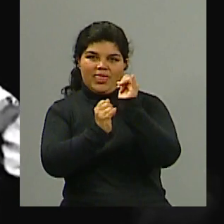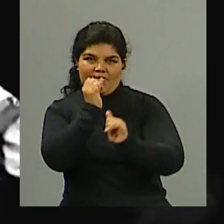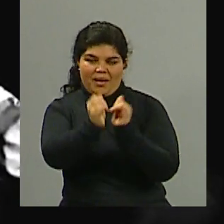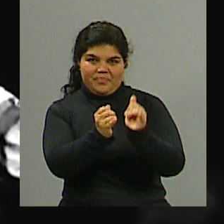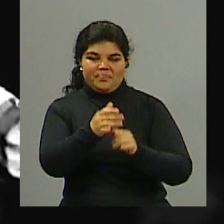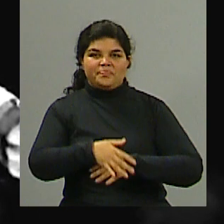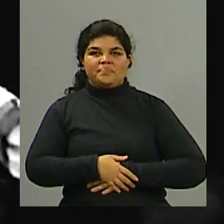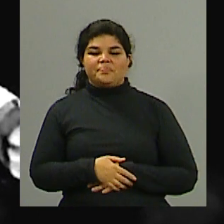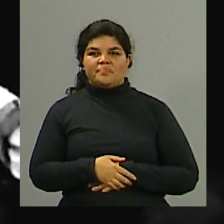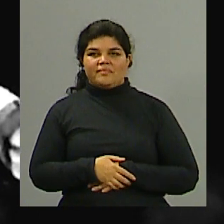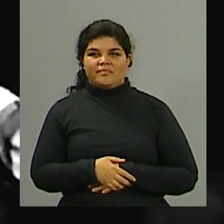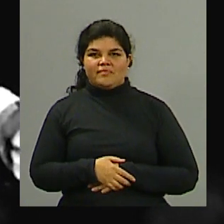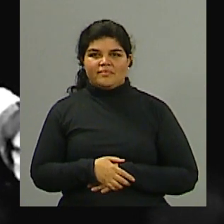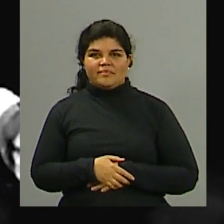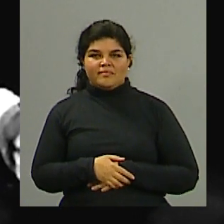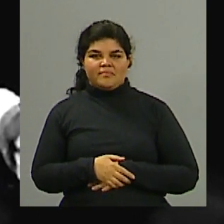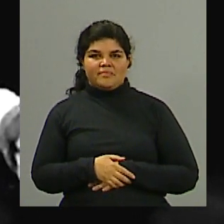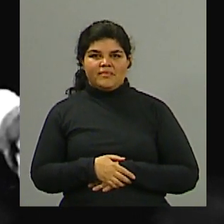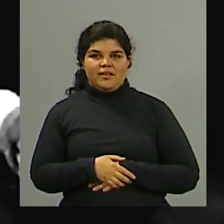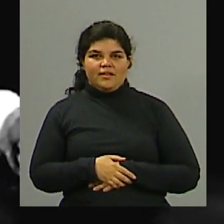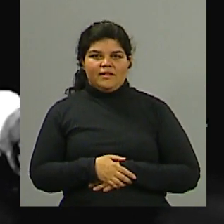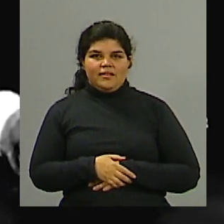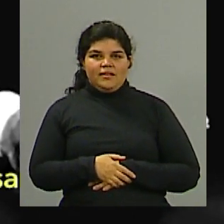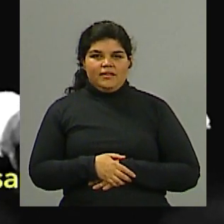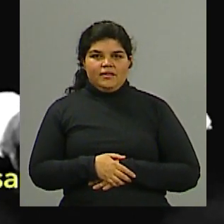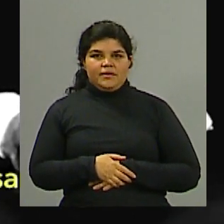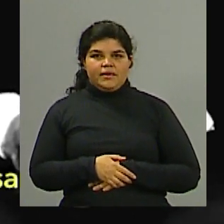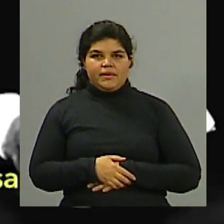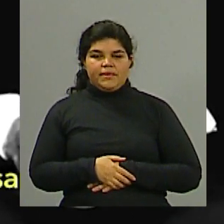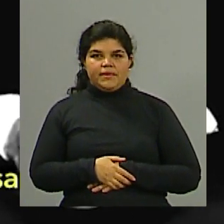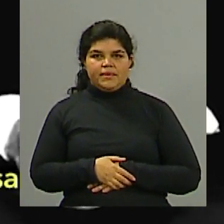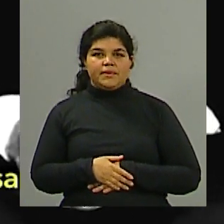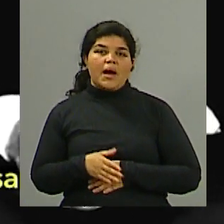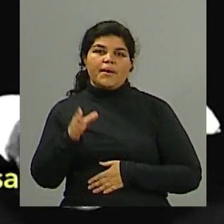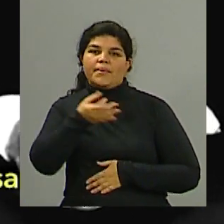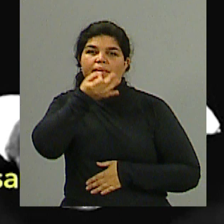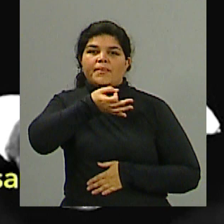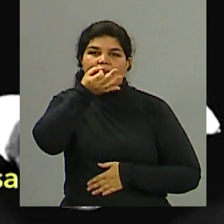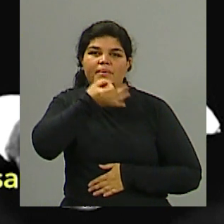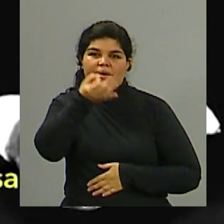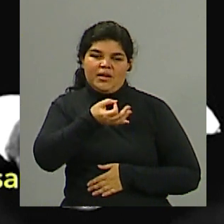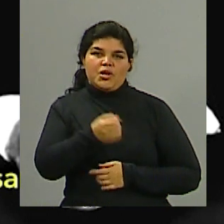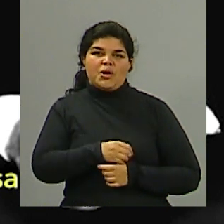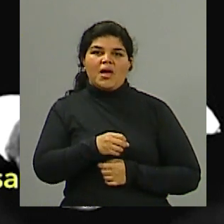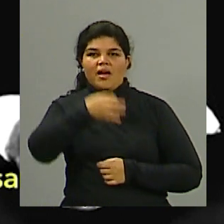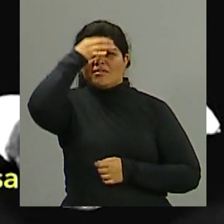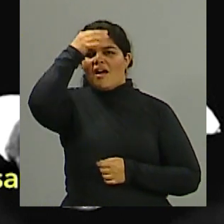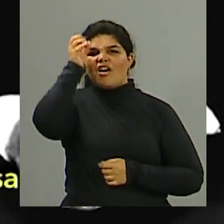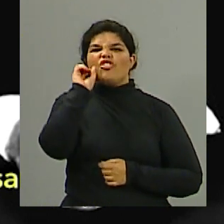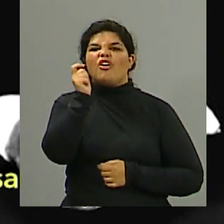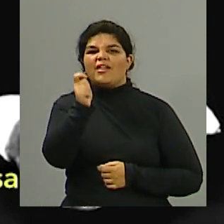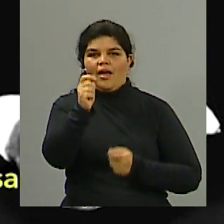el Festival Sacro de Ricardo Wagner, Parsifal, con la actuación del tenor Mastri, la